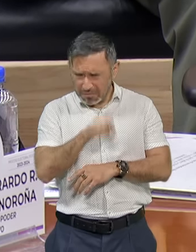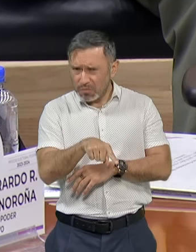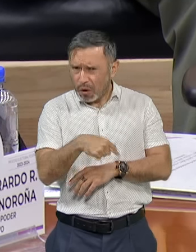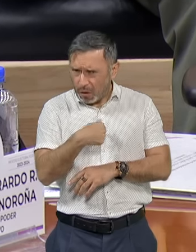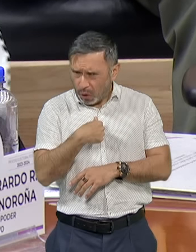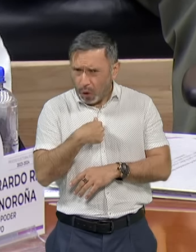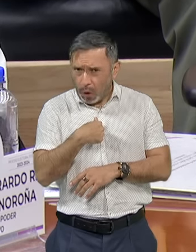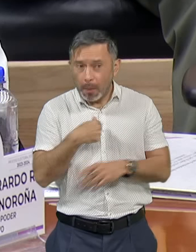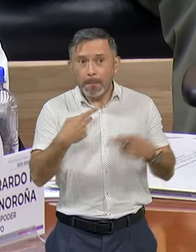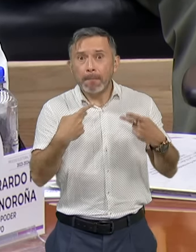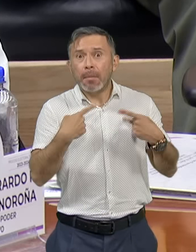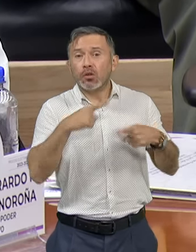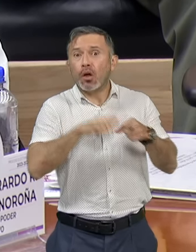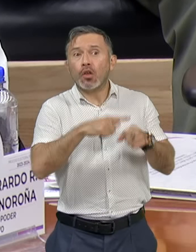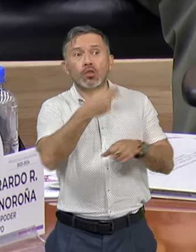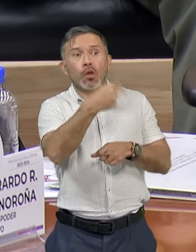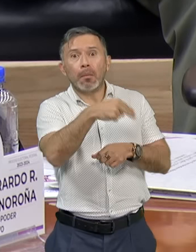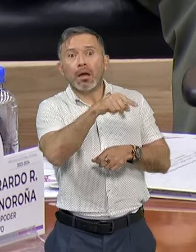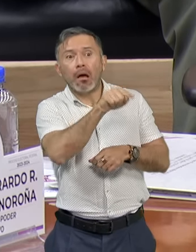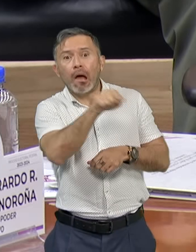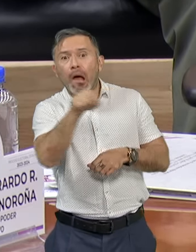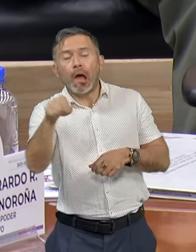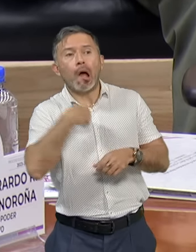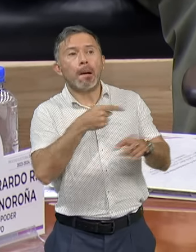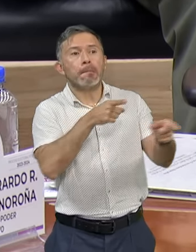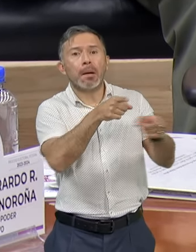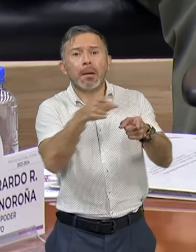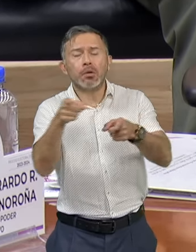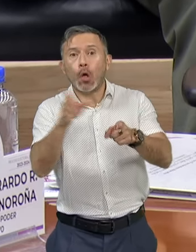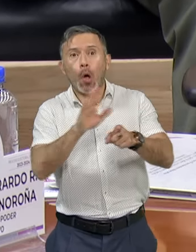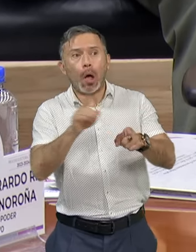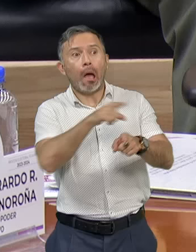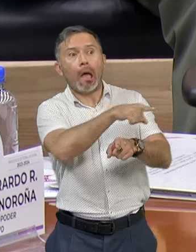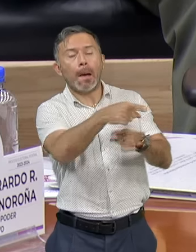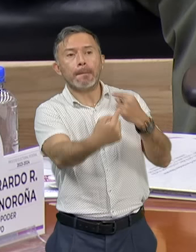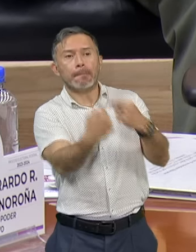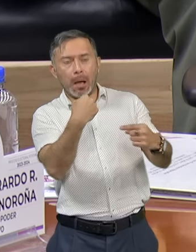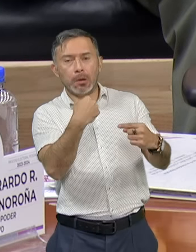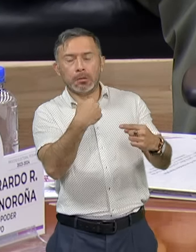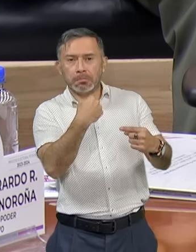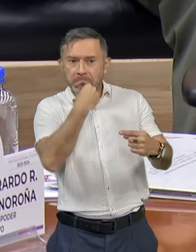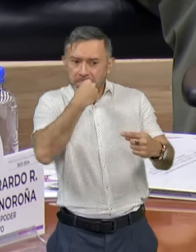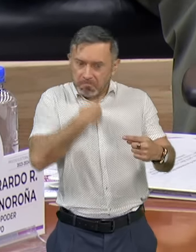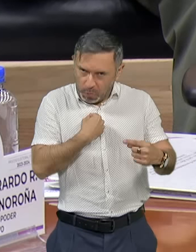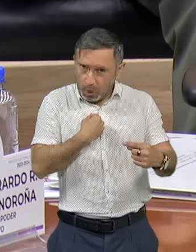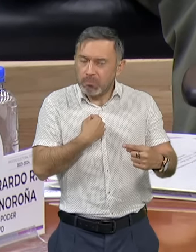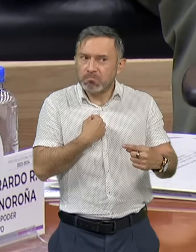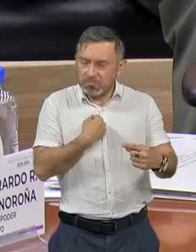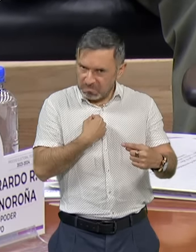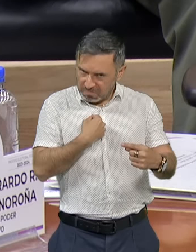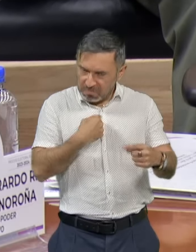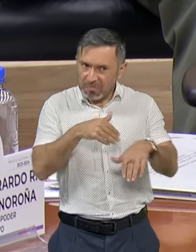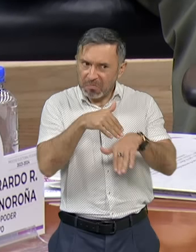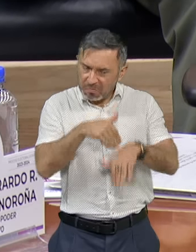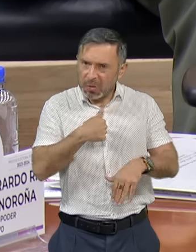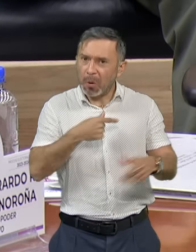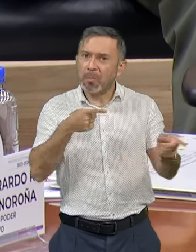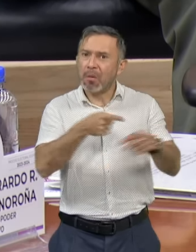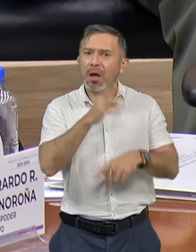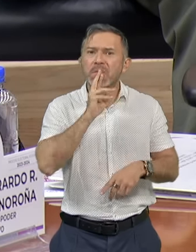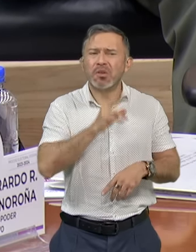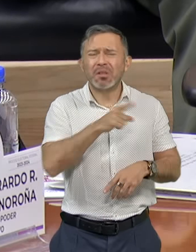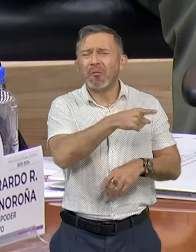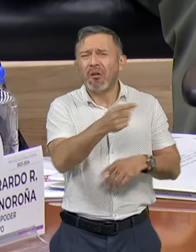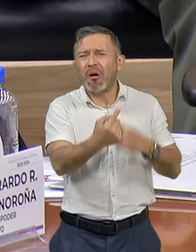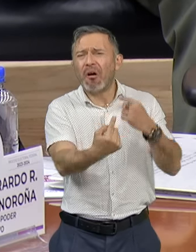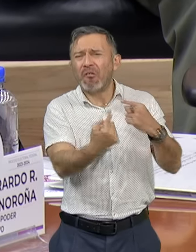personalizo son otros los que han personalizado me han obligado a responder está claro que vienen con una estrategia de provocar de mentir Pues de